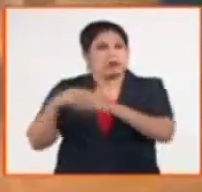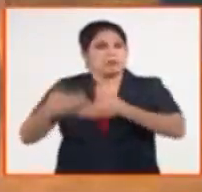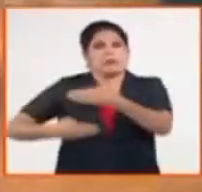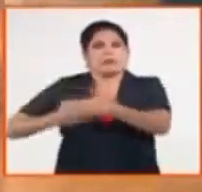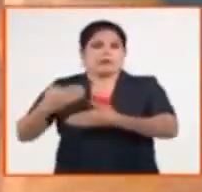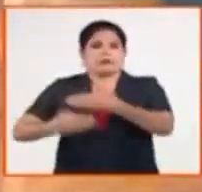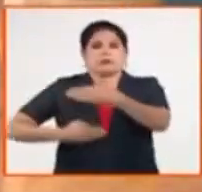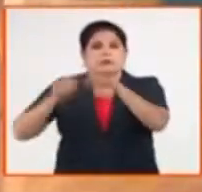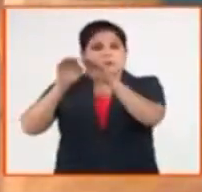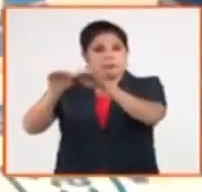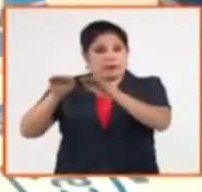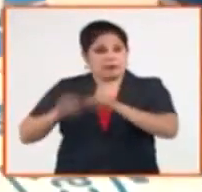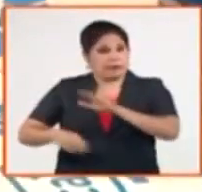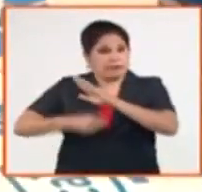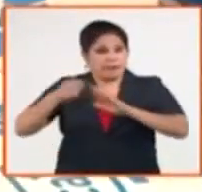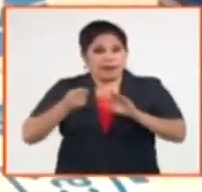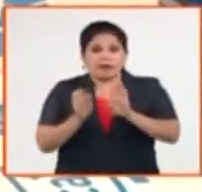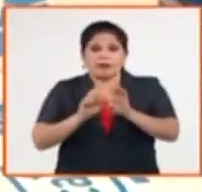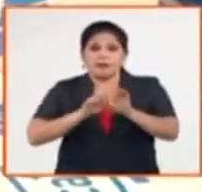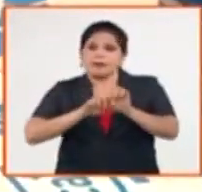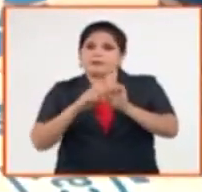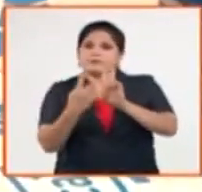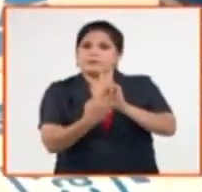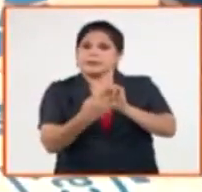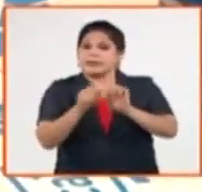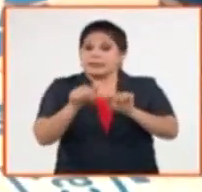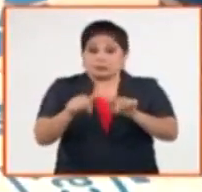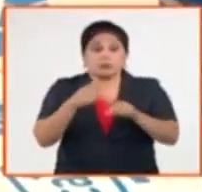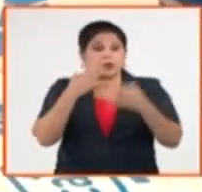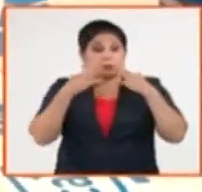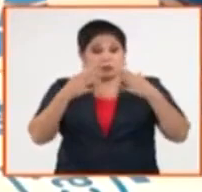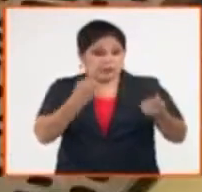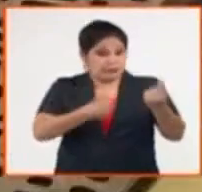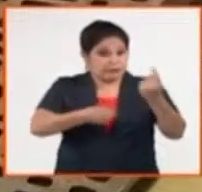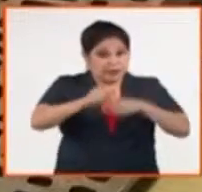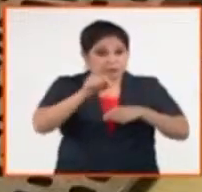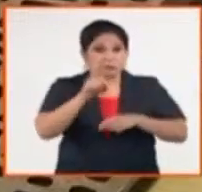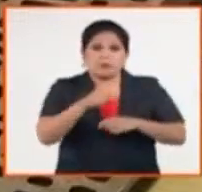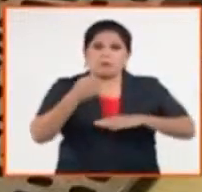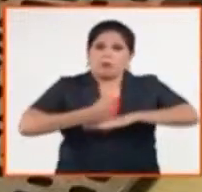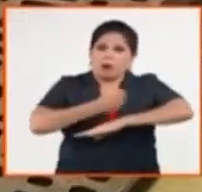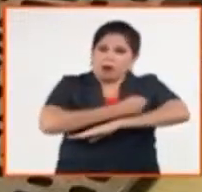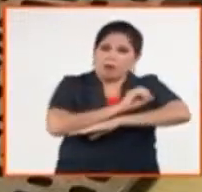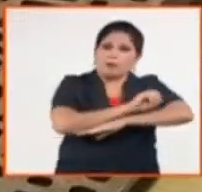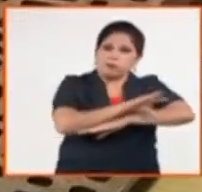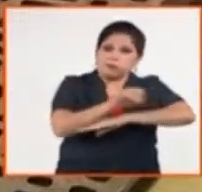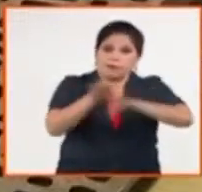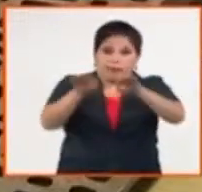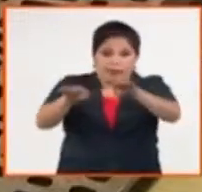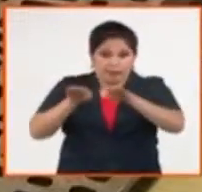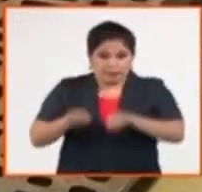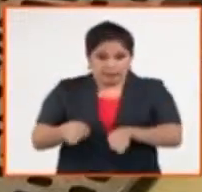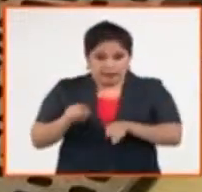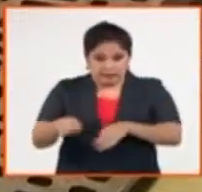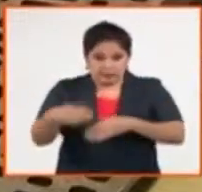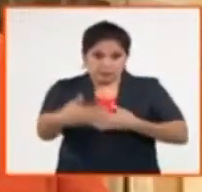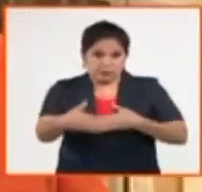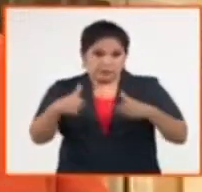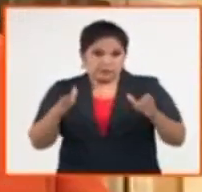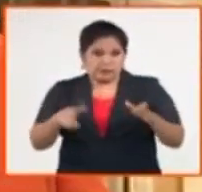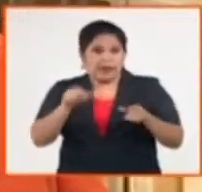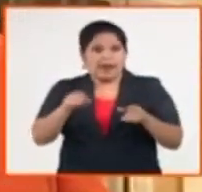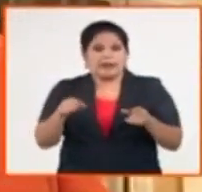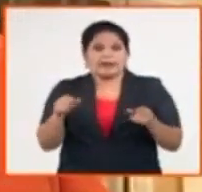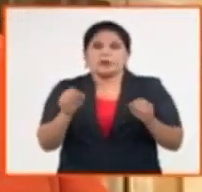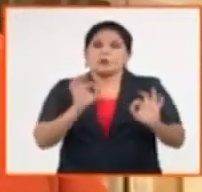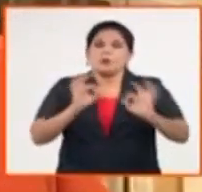de ya fijarlo como que es un producto que es mercancía para la venta, de ahí se traslada a esta área, que son las cámaras de